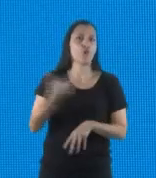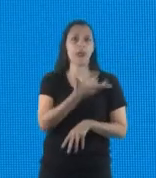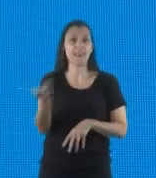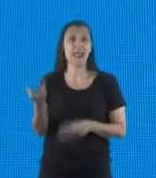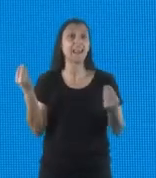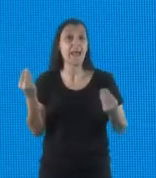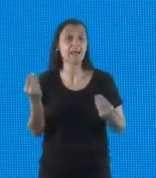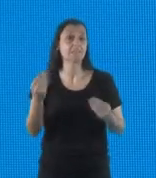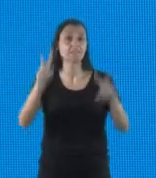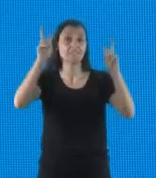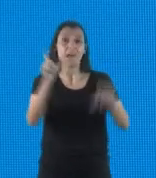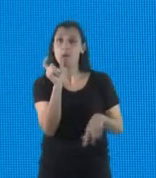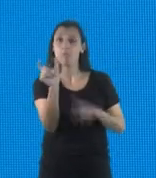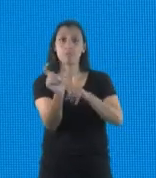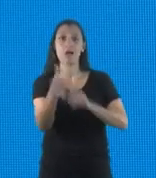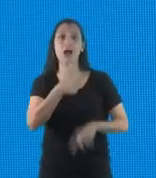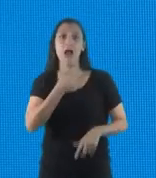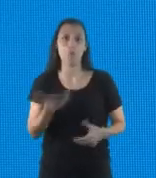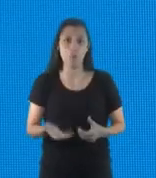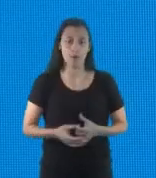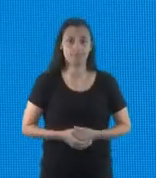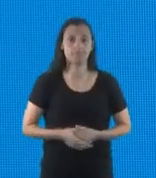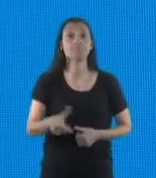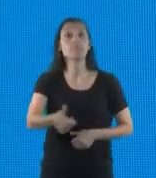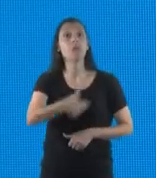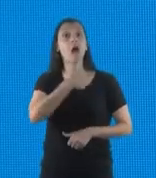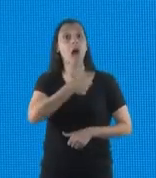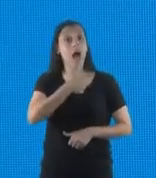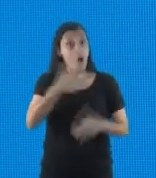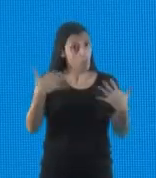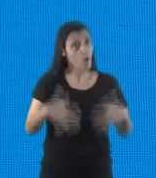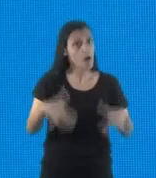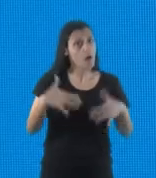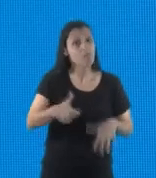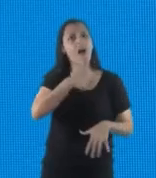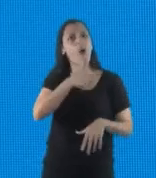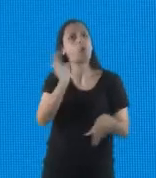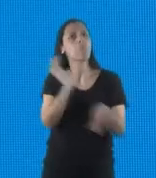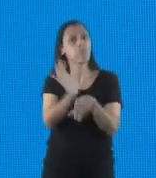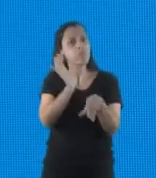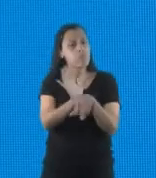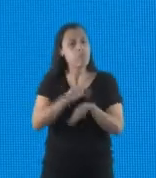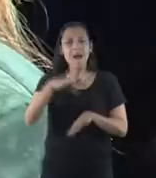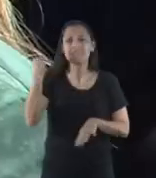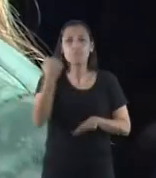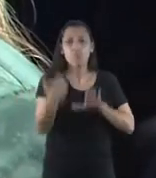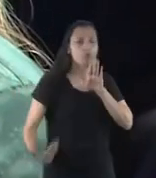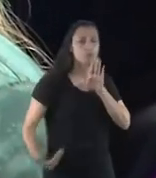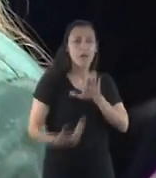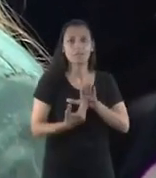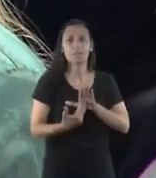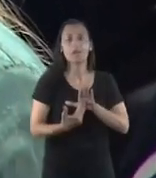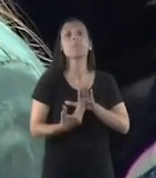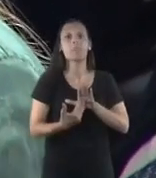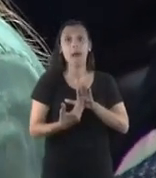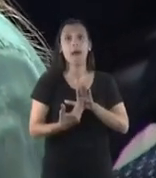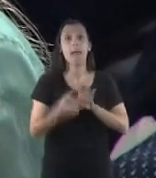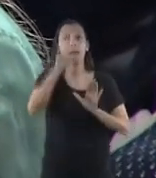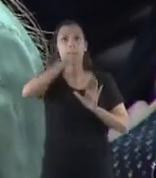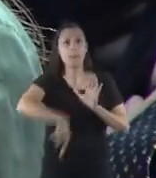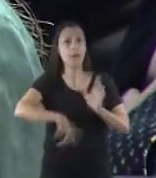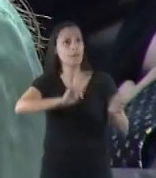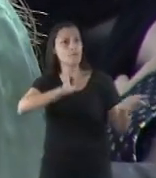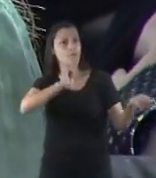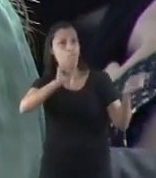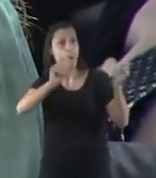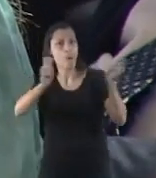es el agua. Y el agua como instrumento más importante de